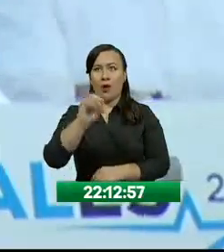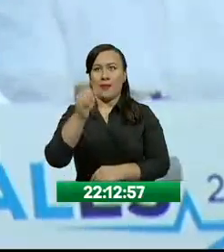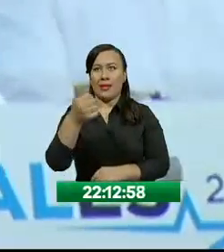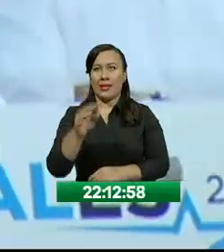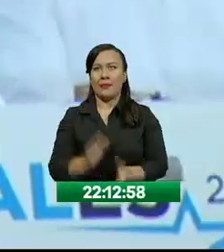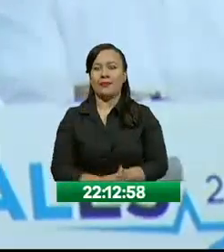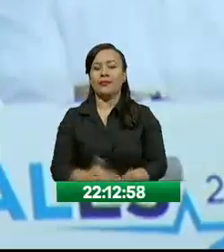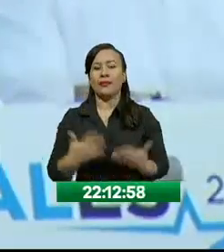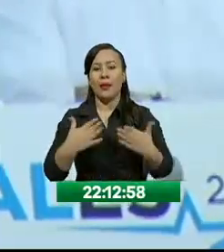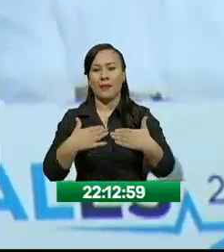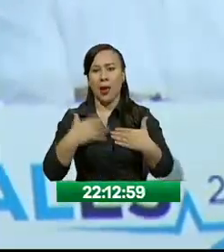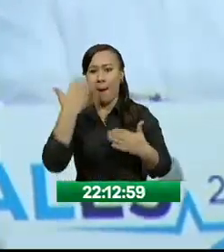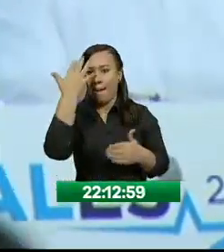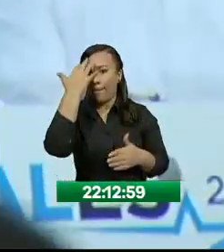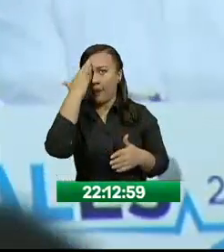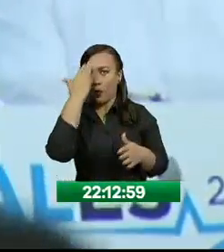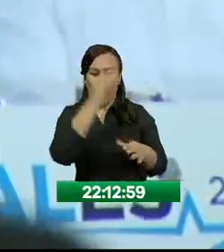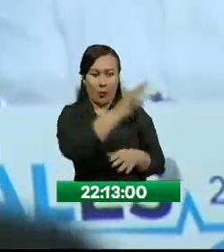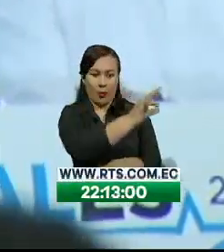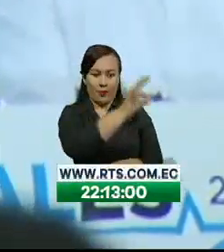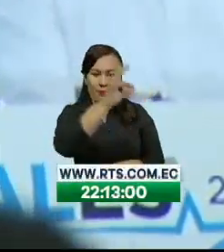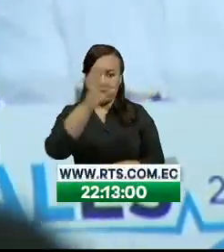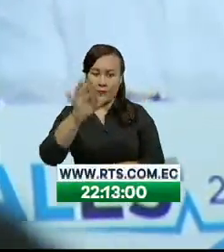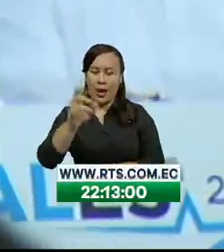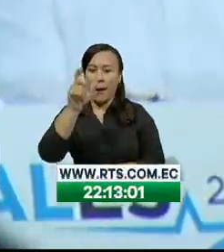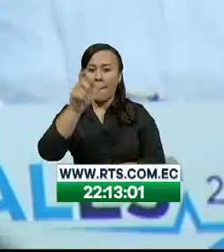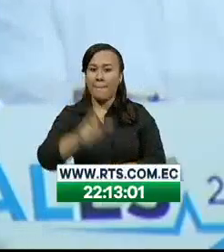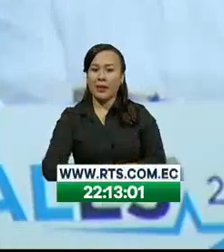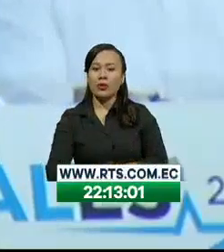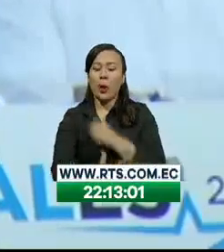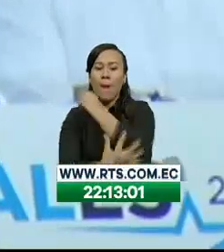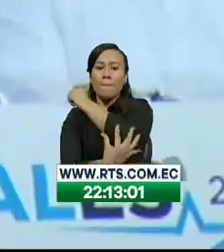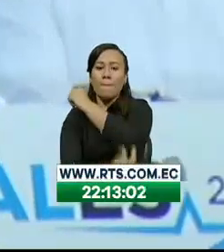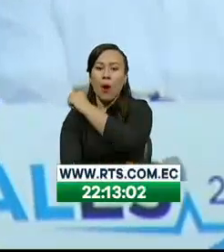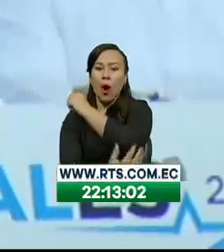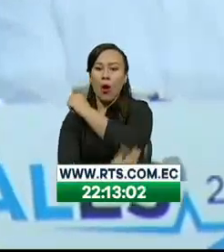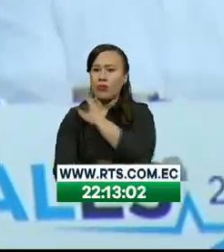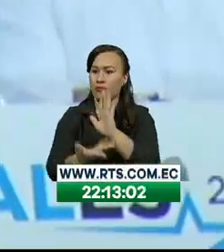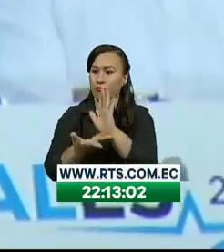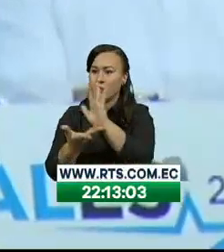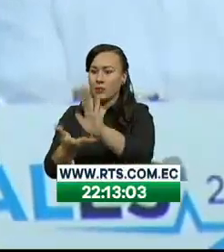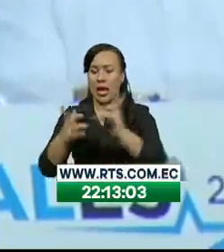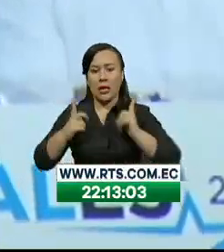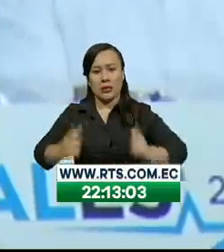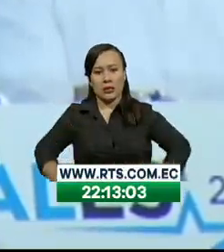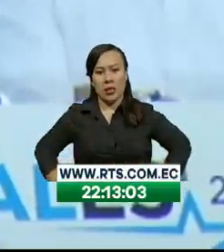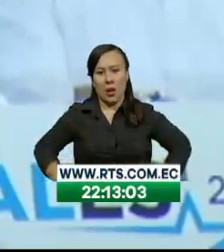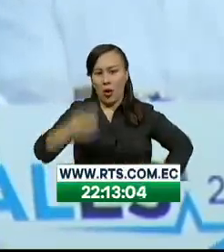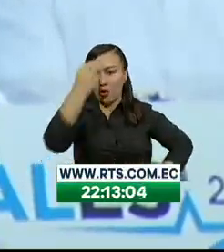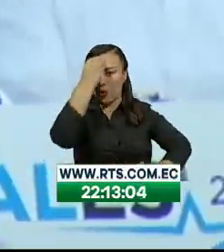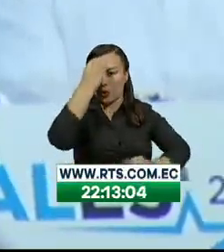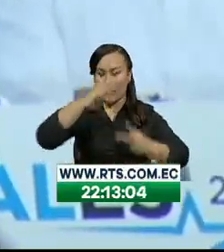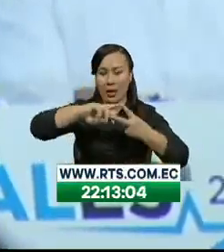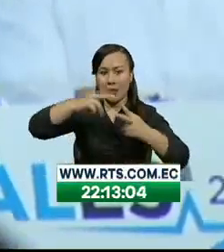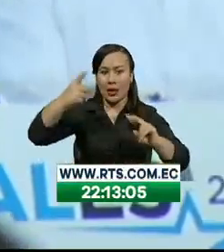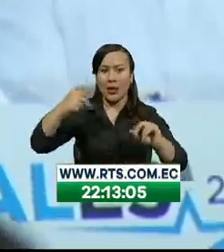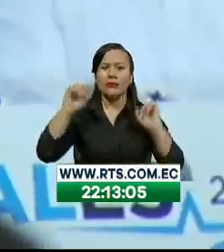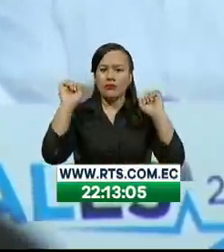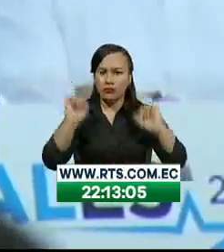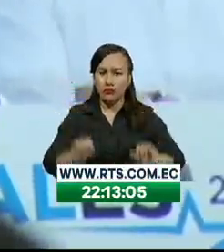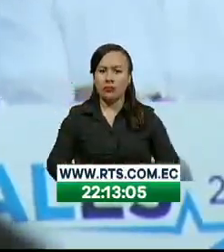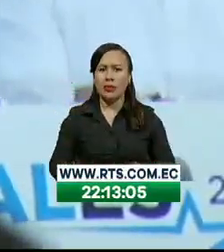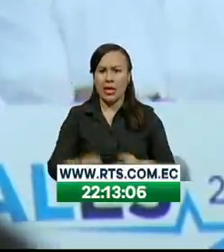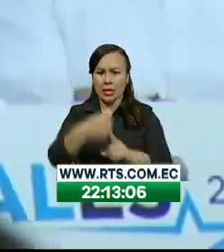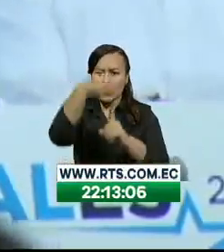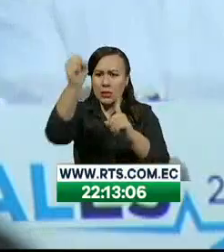los pobres y a la gente del campo en el siglo XXI, que la salud, la educación, la tecnología, la innovación